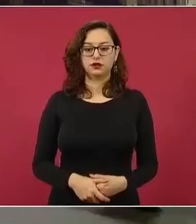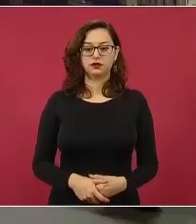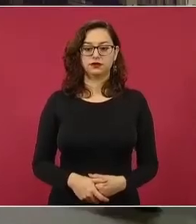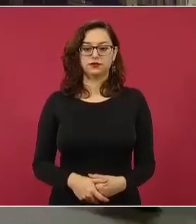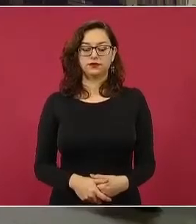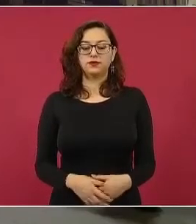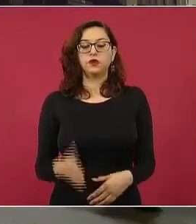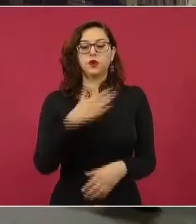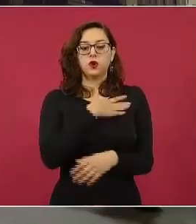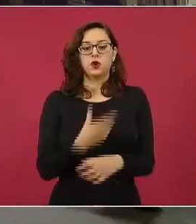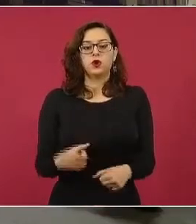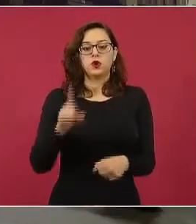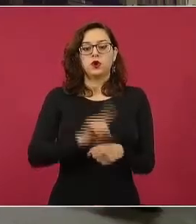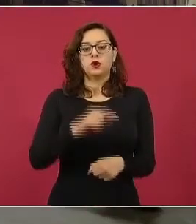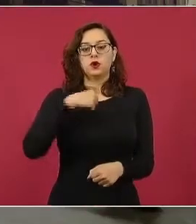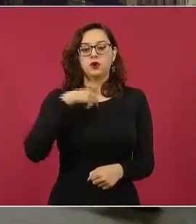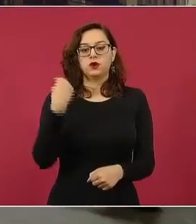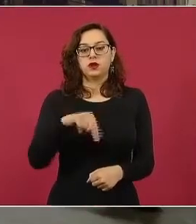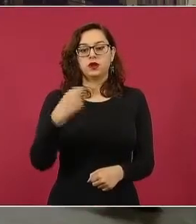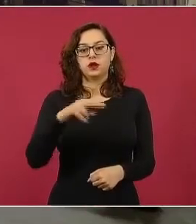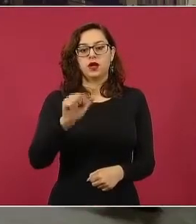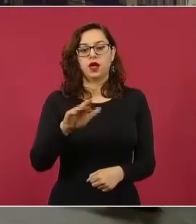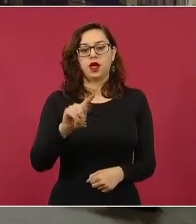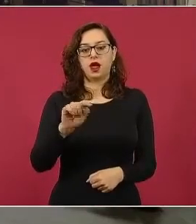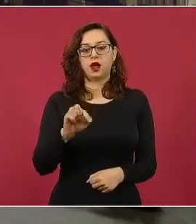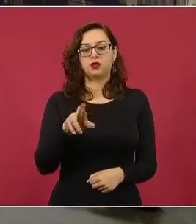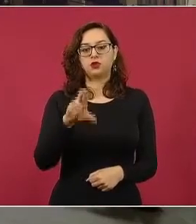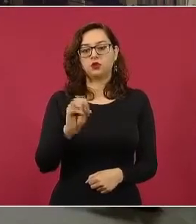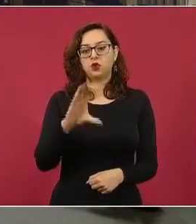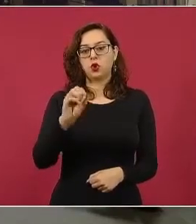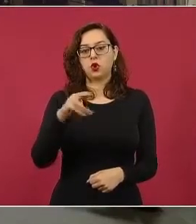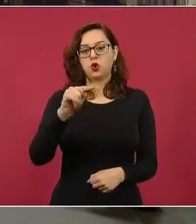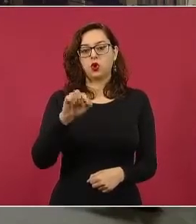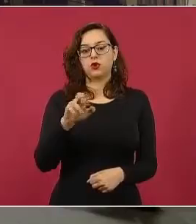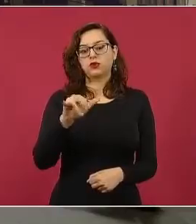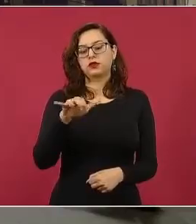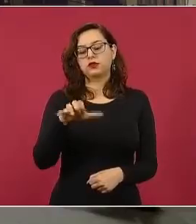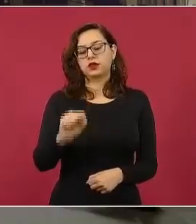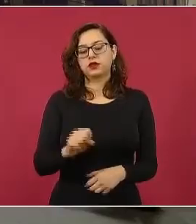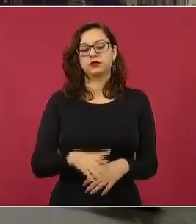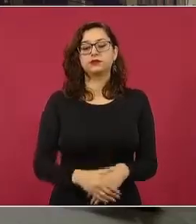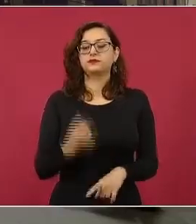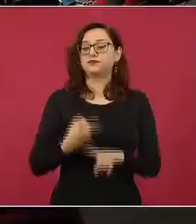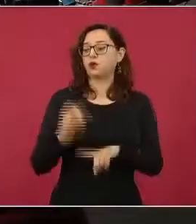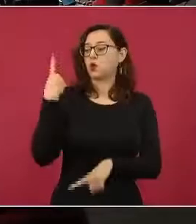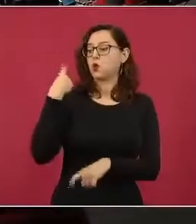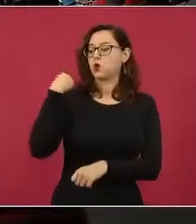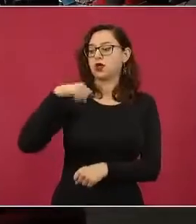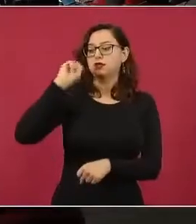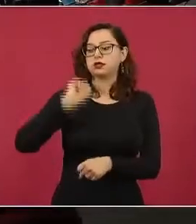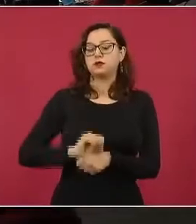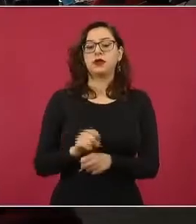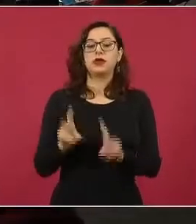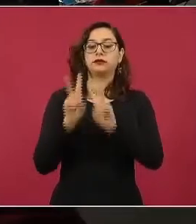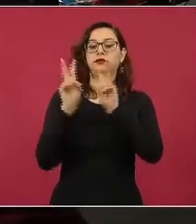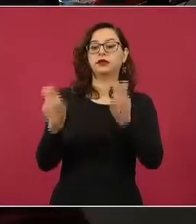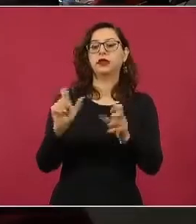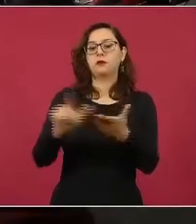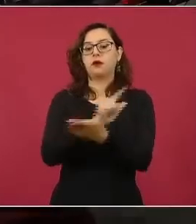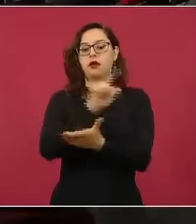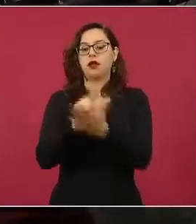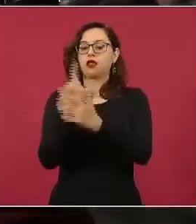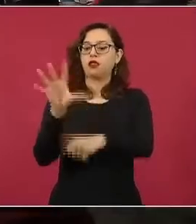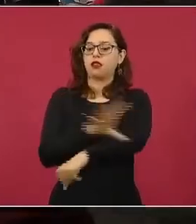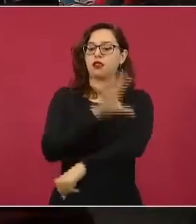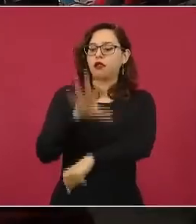Buenos días, Arturo Contreras, de Pie de Página. La semana pasada iniciaron los foros de la reforma energética en el